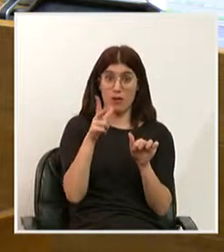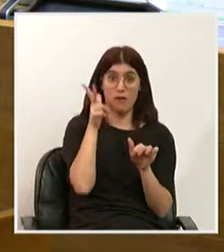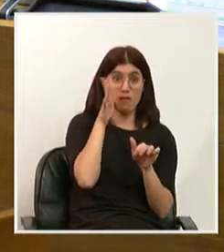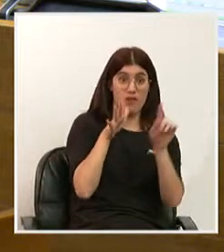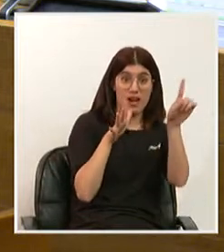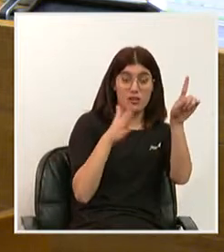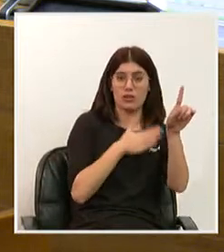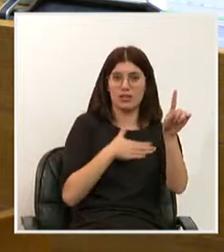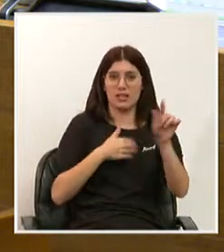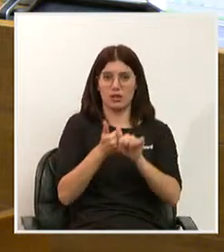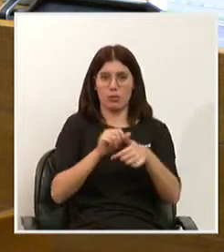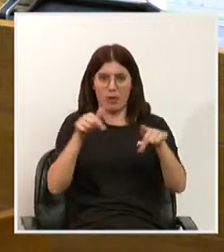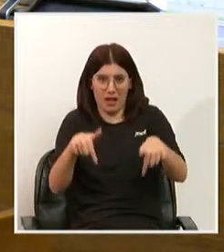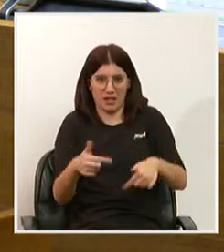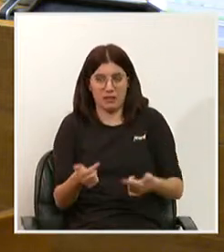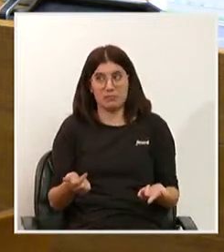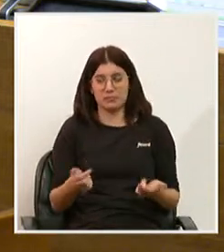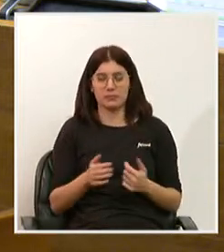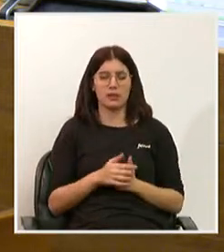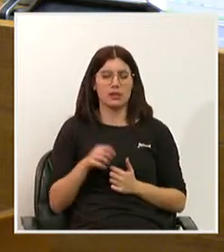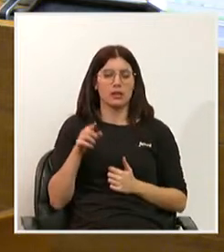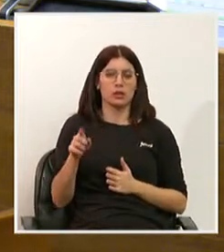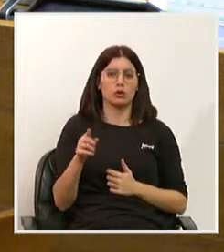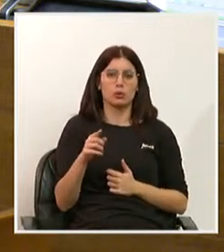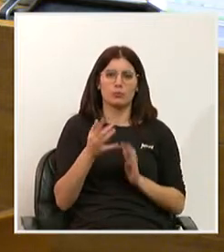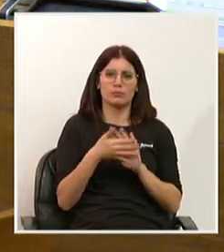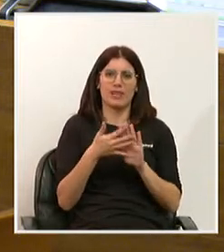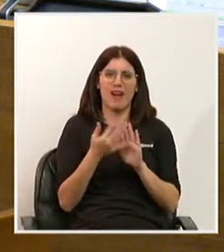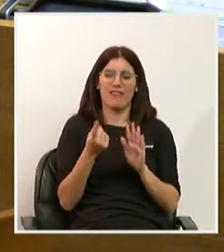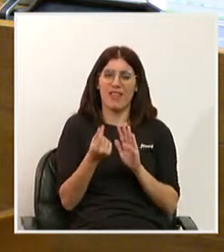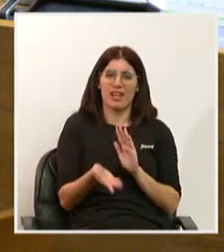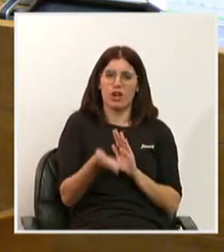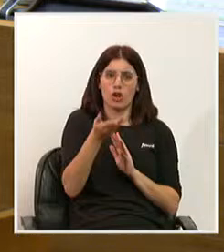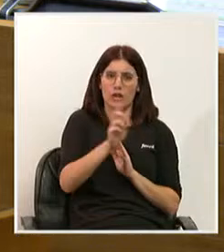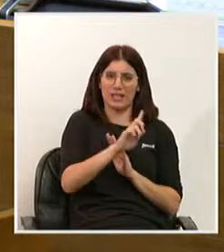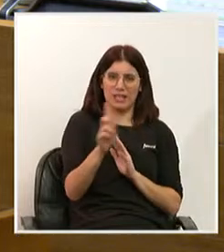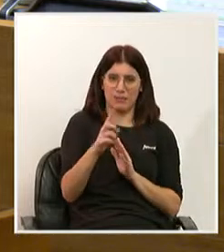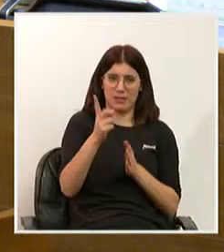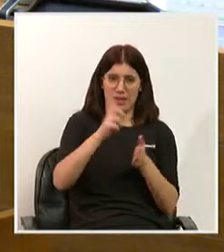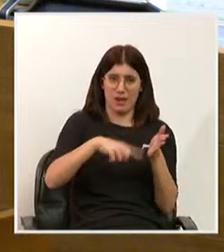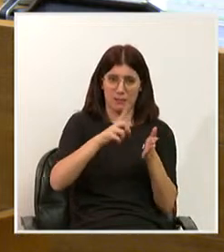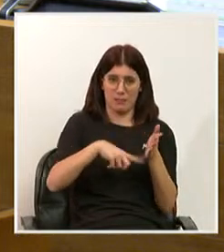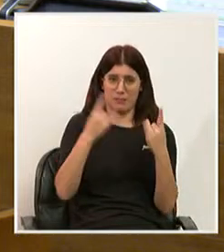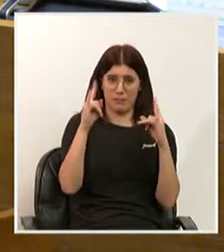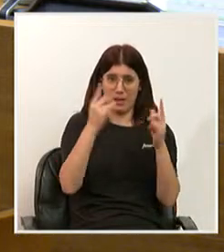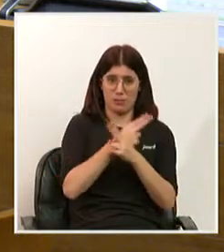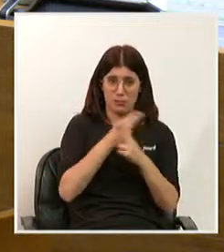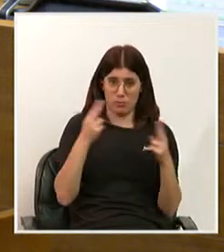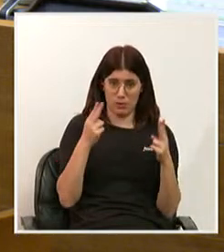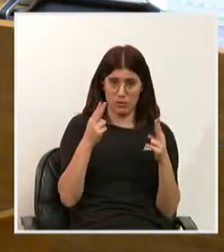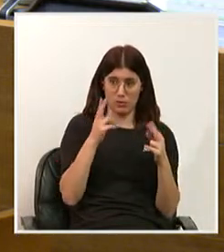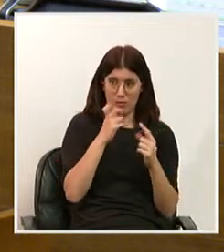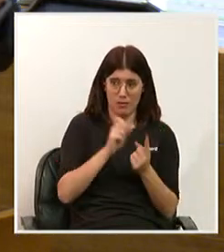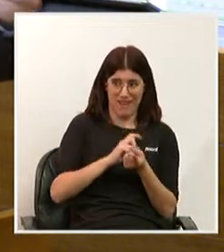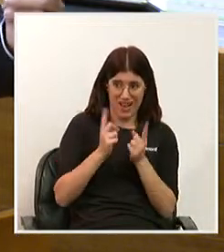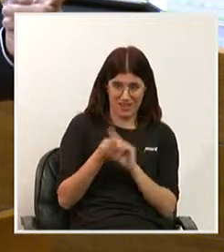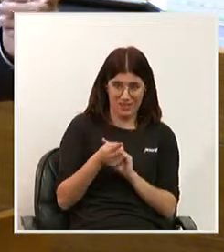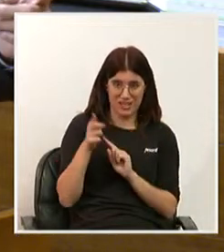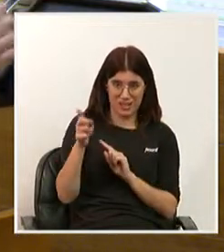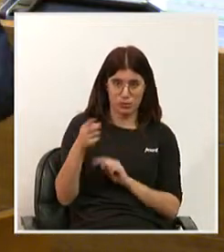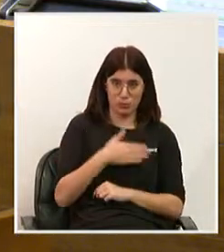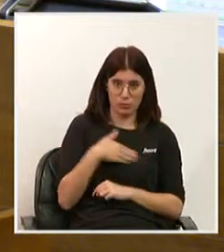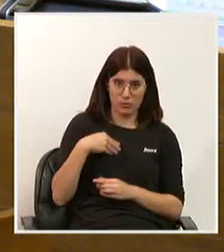traerlo a esta comunidad hablan de no incrementar los precios del alquiler del parque público es decir lo contrario a lo que ustedes sí